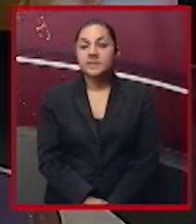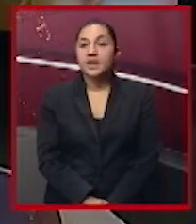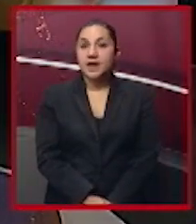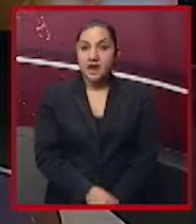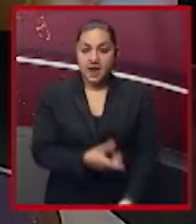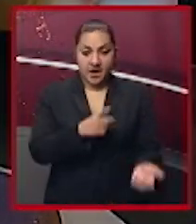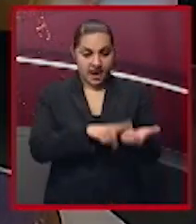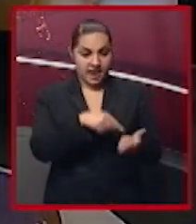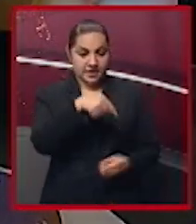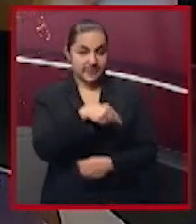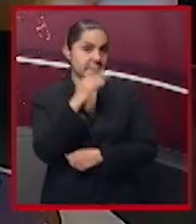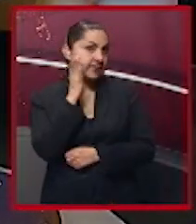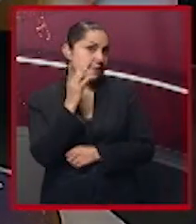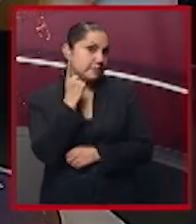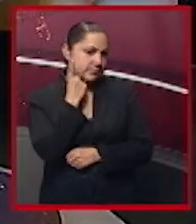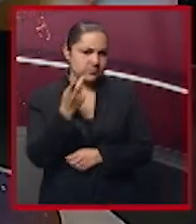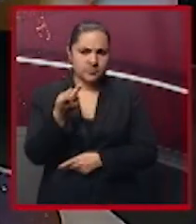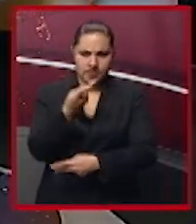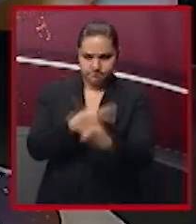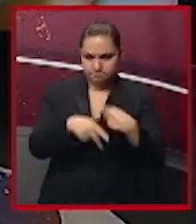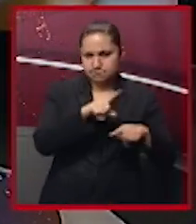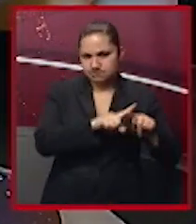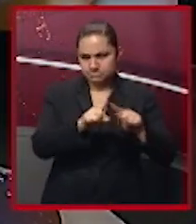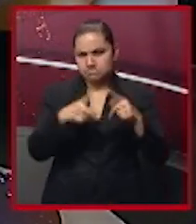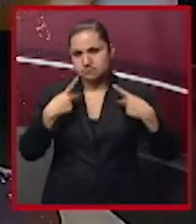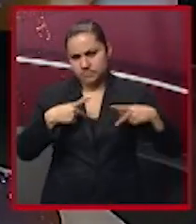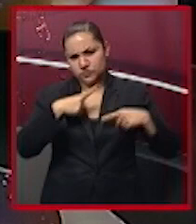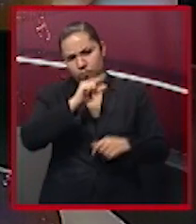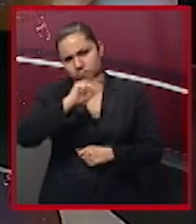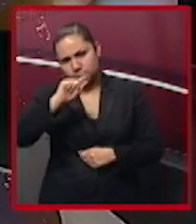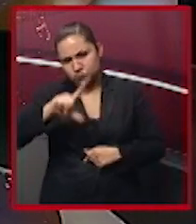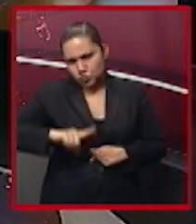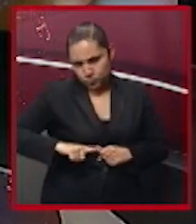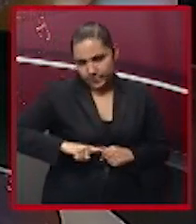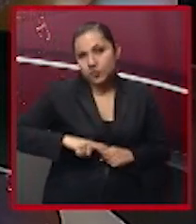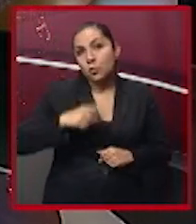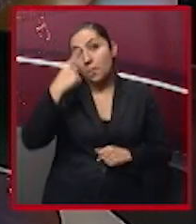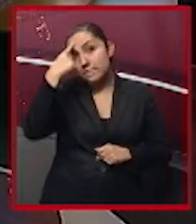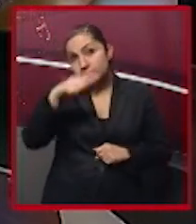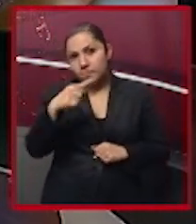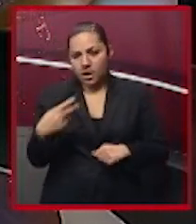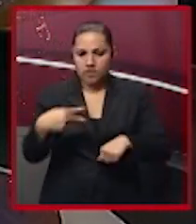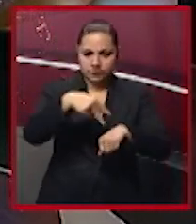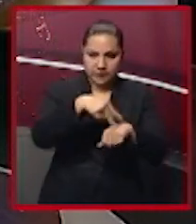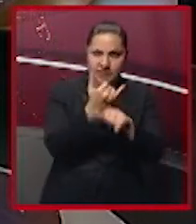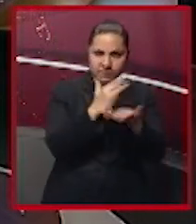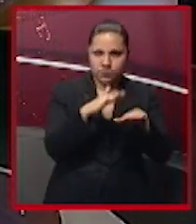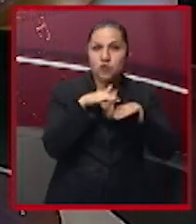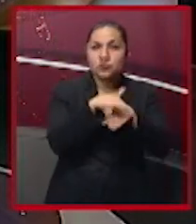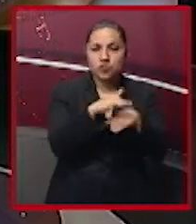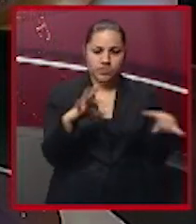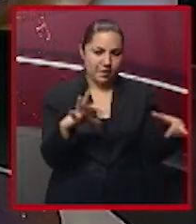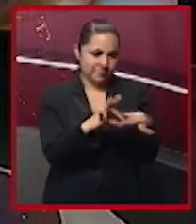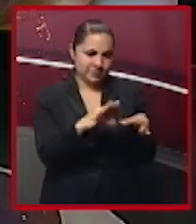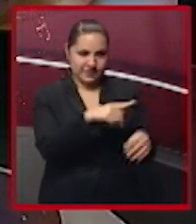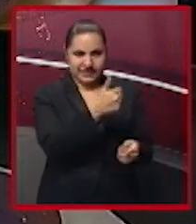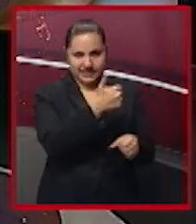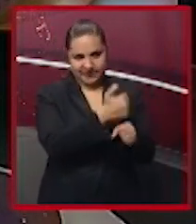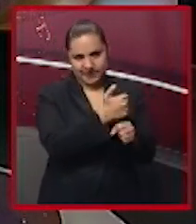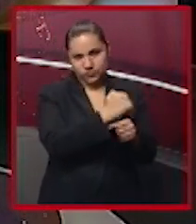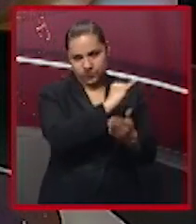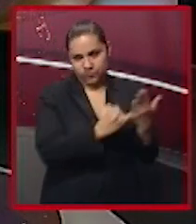Al Palacio Legislativo de San Lázaro acudieron distintos funcionarios como parte de la glosa del sexto informe de gobierno del presidente Enrique Peña